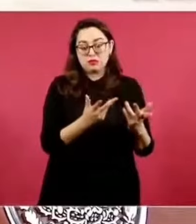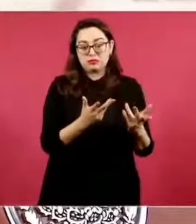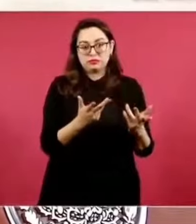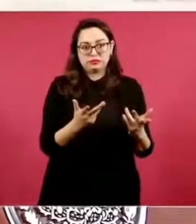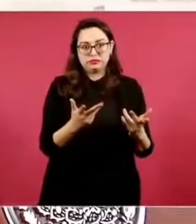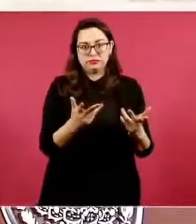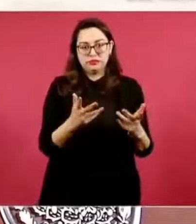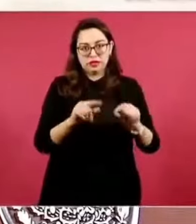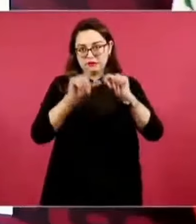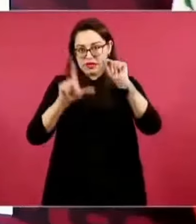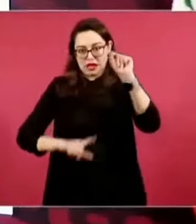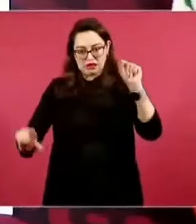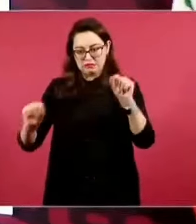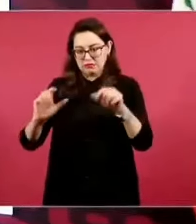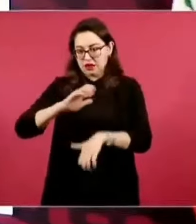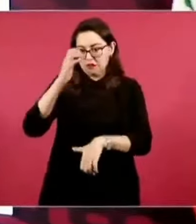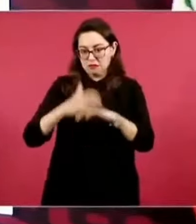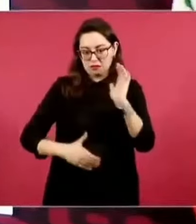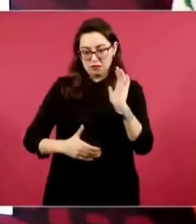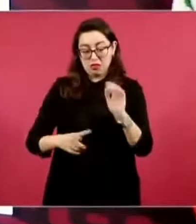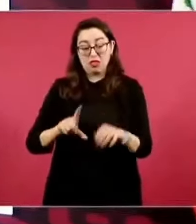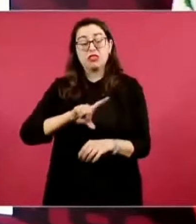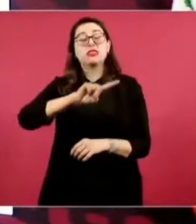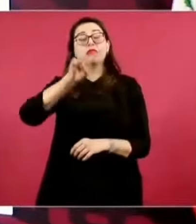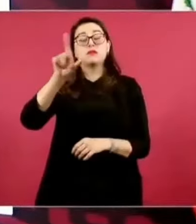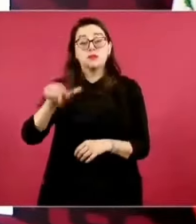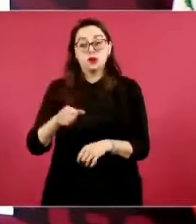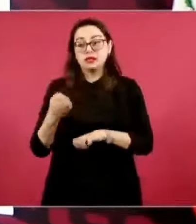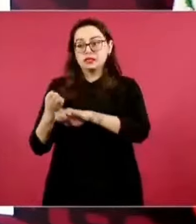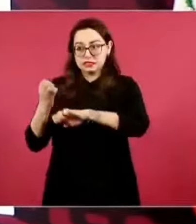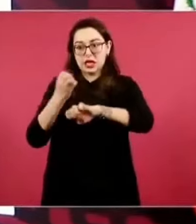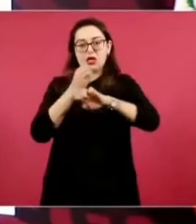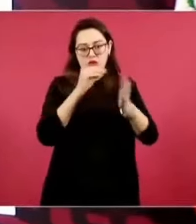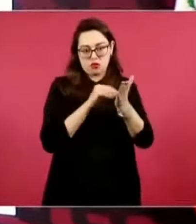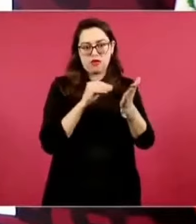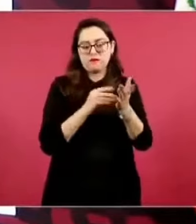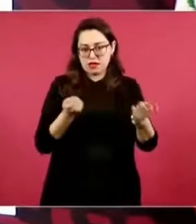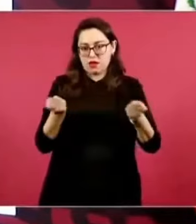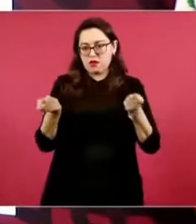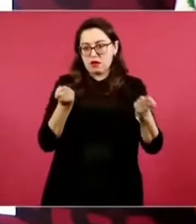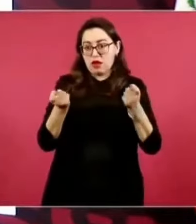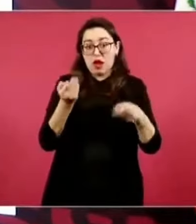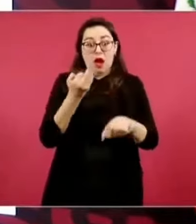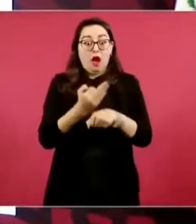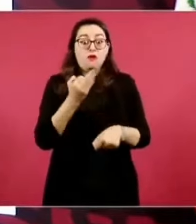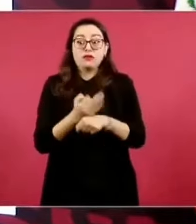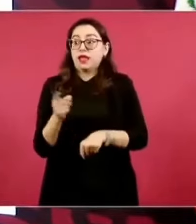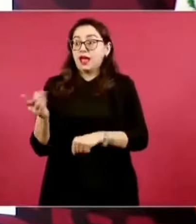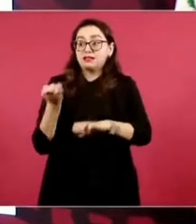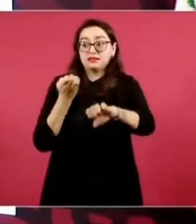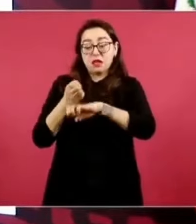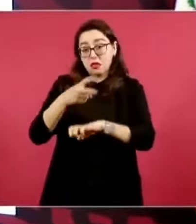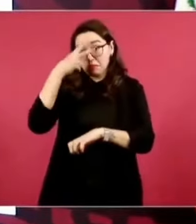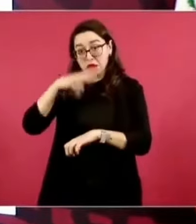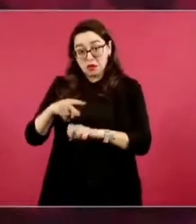que significaba el vender los medicamentos en el Estado de México pues ya no